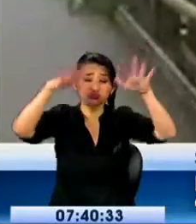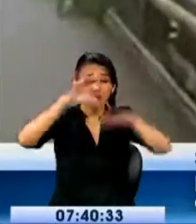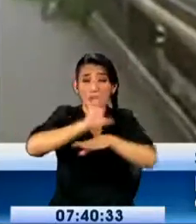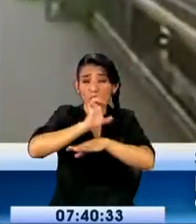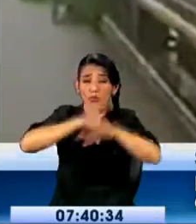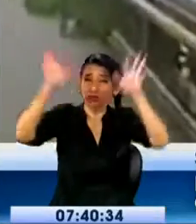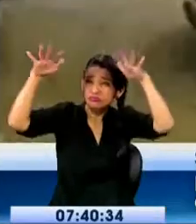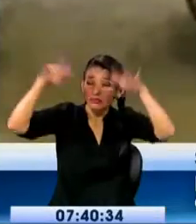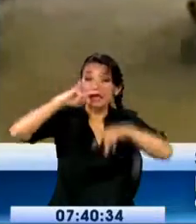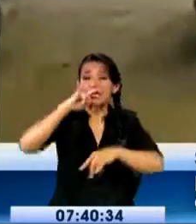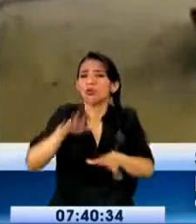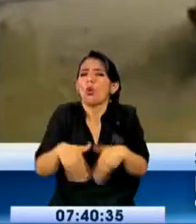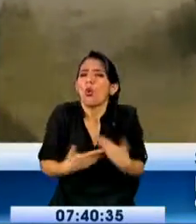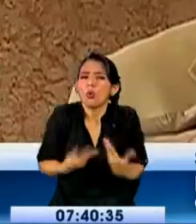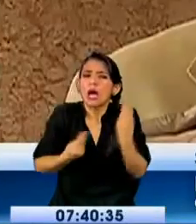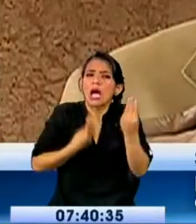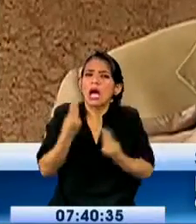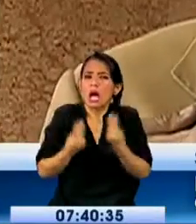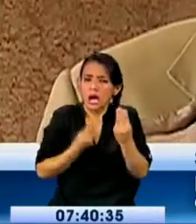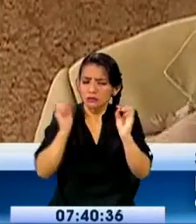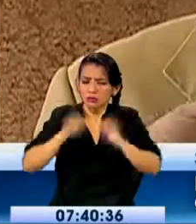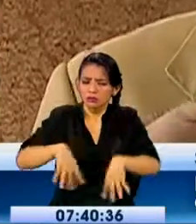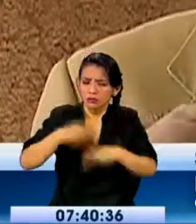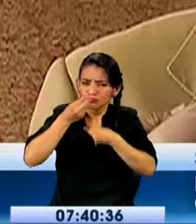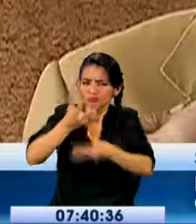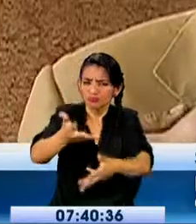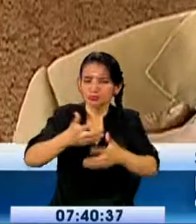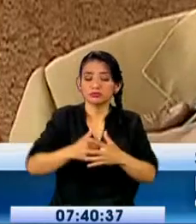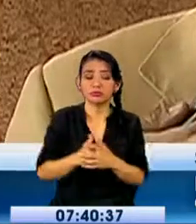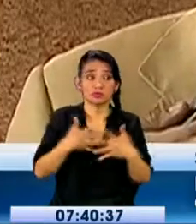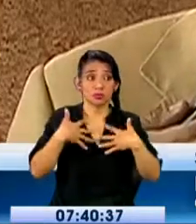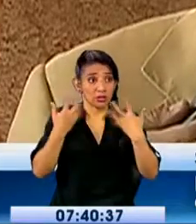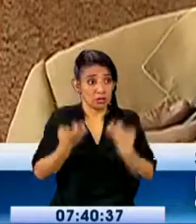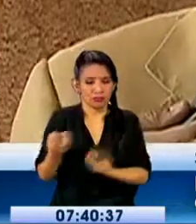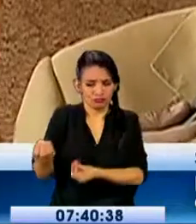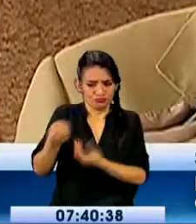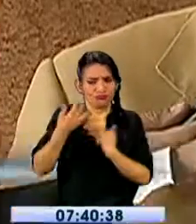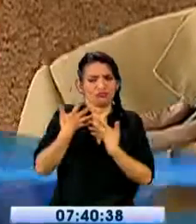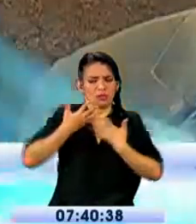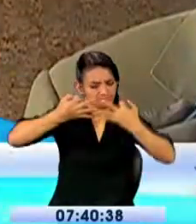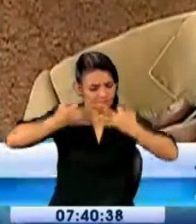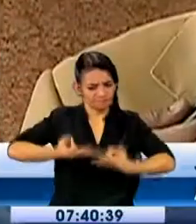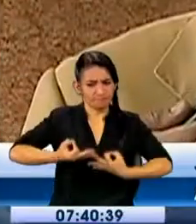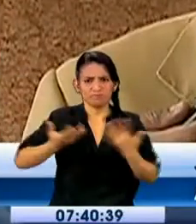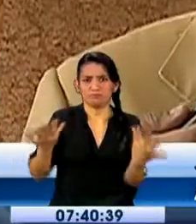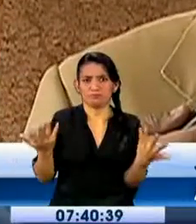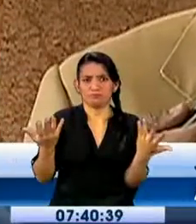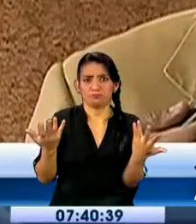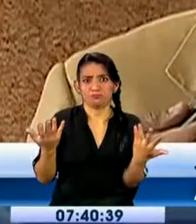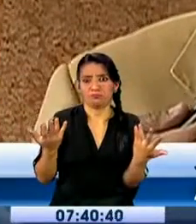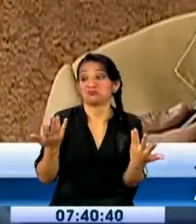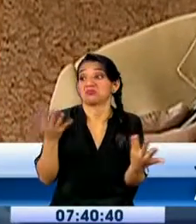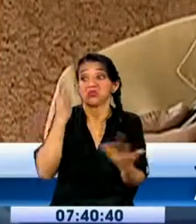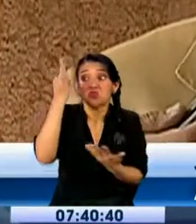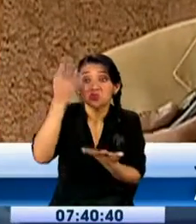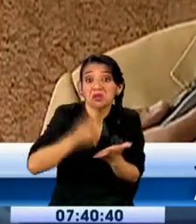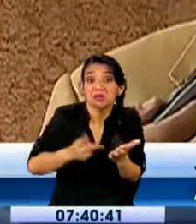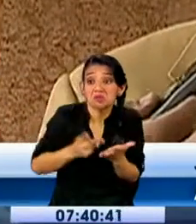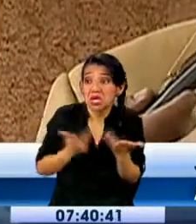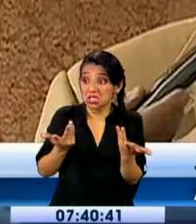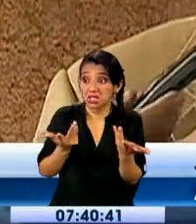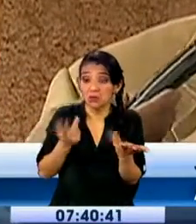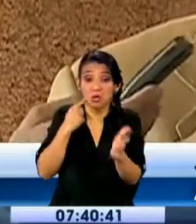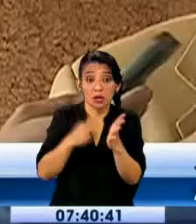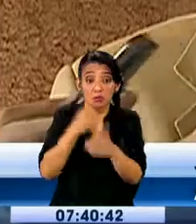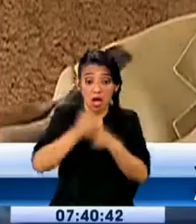enfrente al fenómeno del Niño. Queremos tener una información precisa de cuál es el pronóstico, pues no hay otra cosa, de aquí